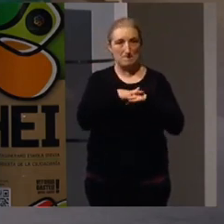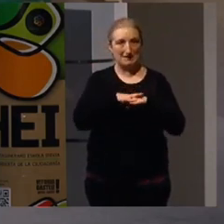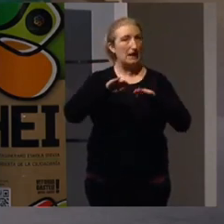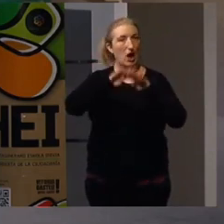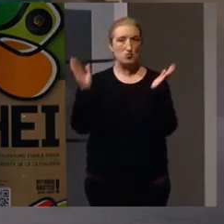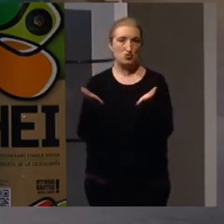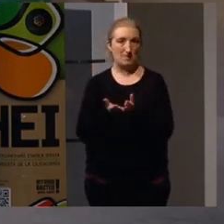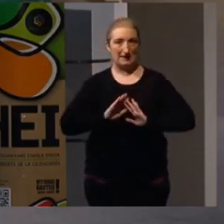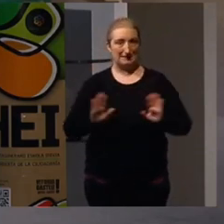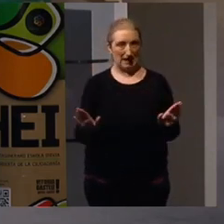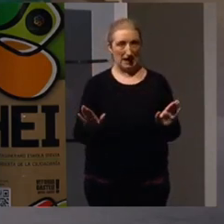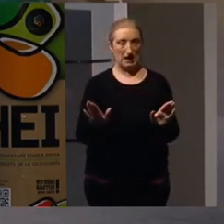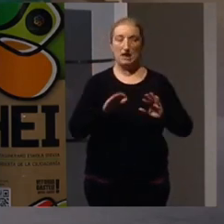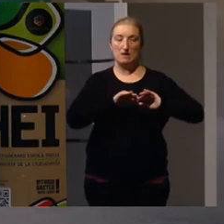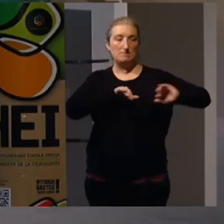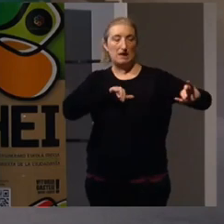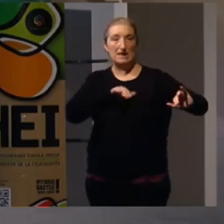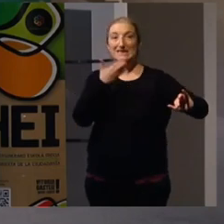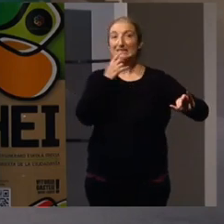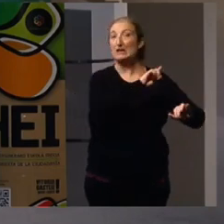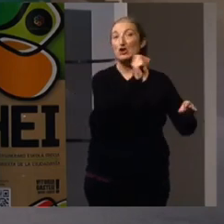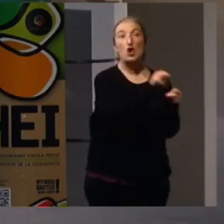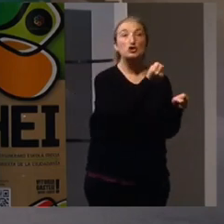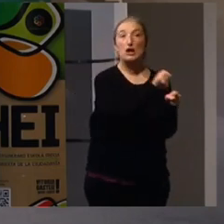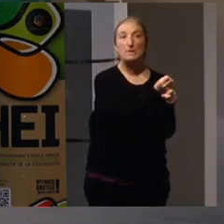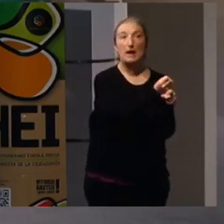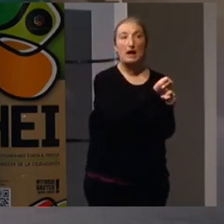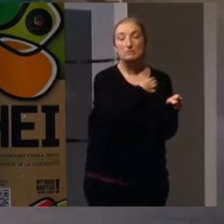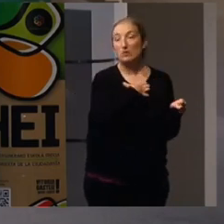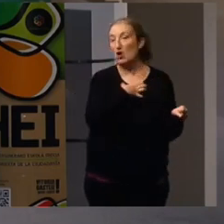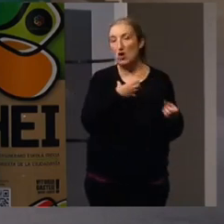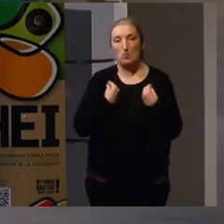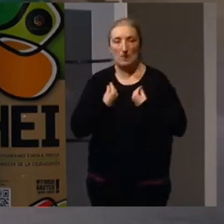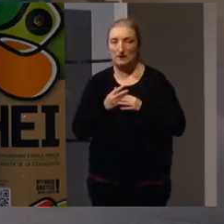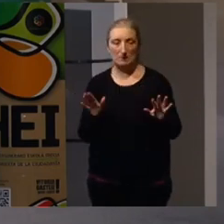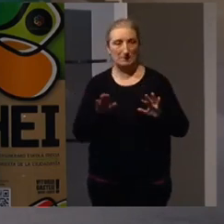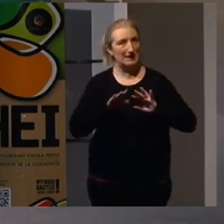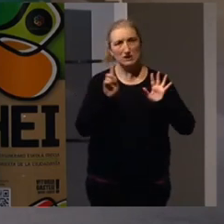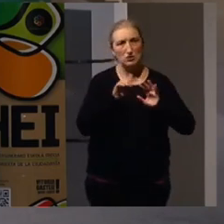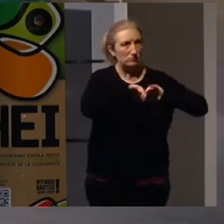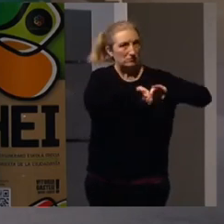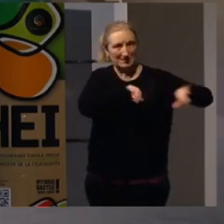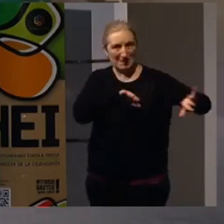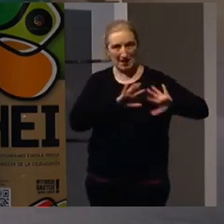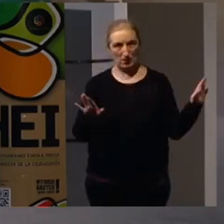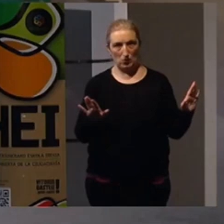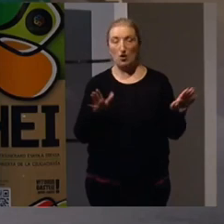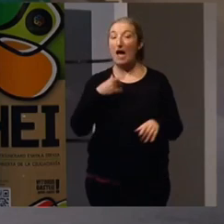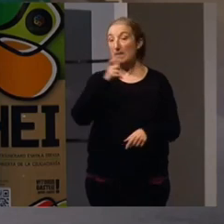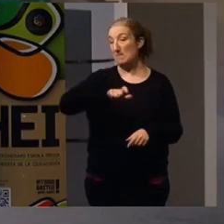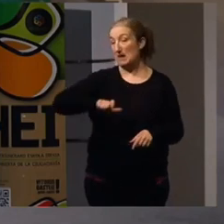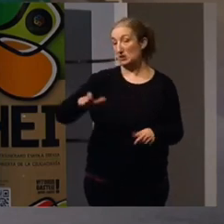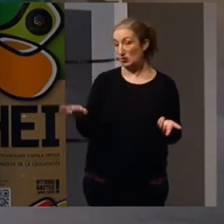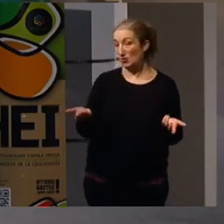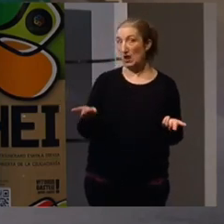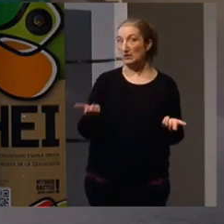renta básica universal, desligar esta cosa de que si no trabajas no puedes vivir, ¿vale? ¿Por qué? Hay personas